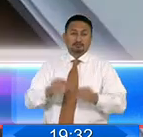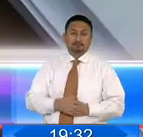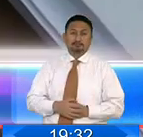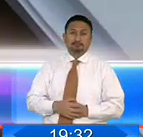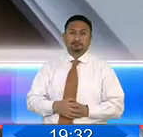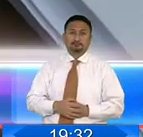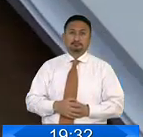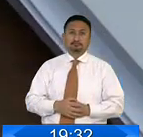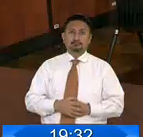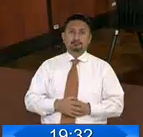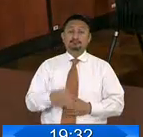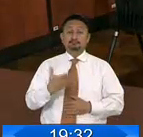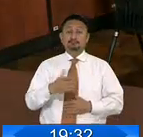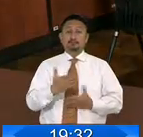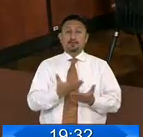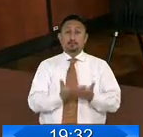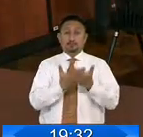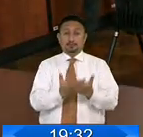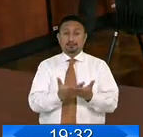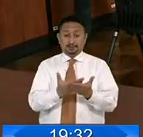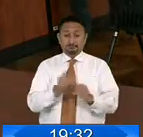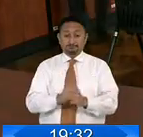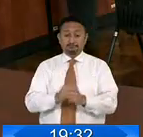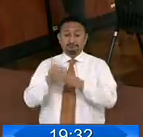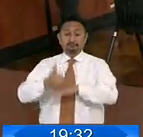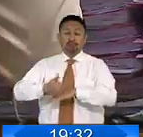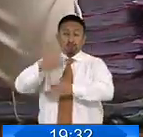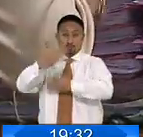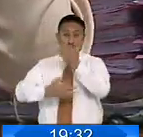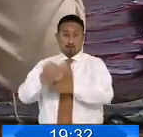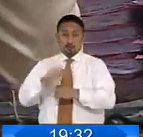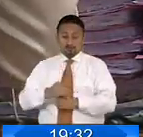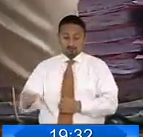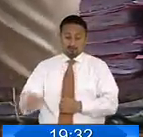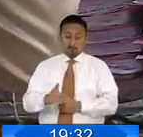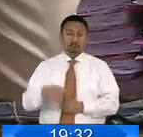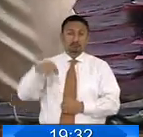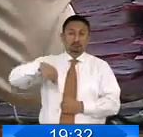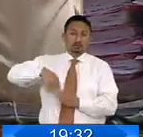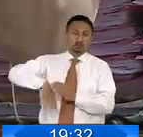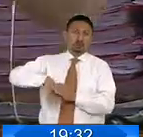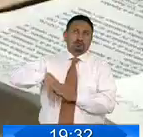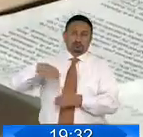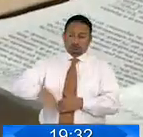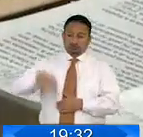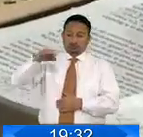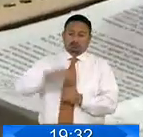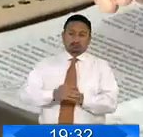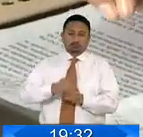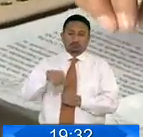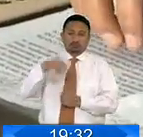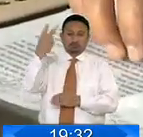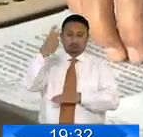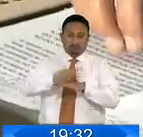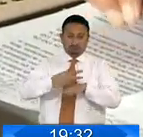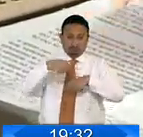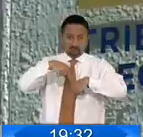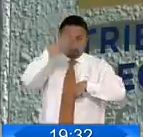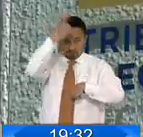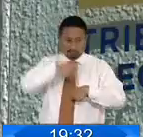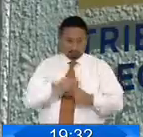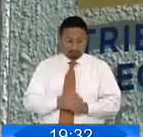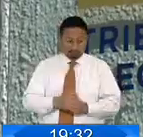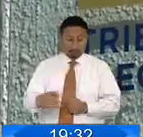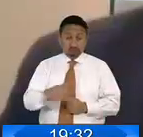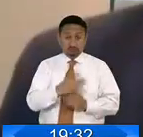presentado el recurso se tiene que designar al juez ponente de la causa mediante sorteo para dentro de dos días resolver si se admite